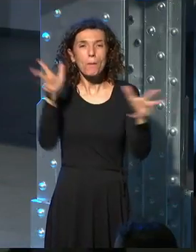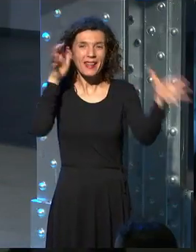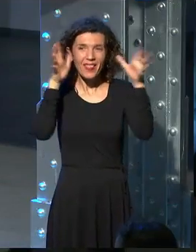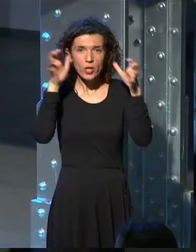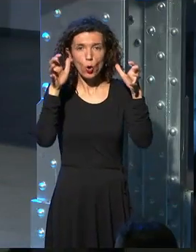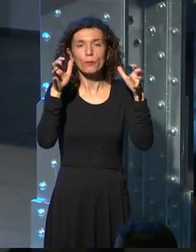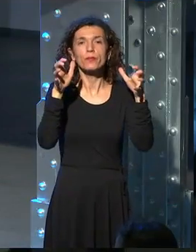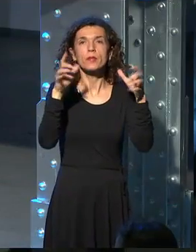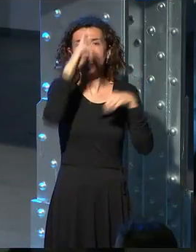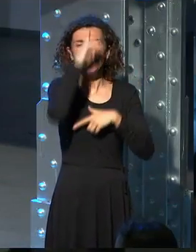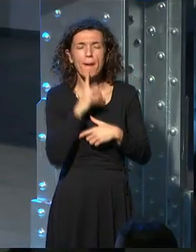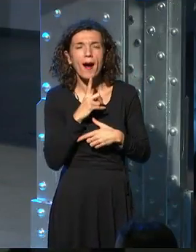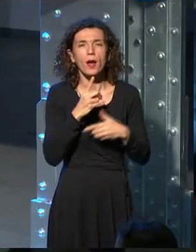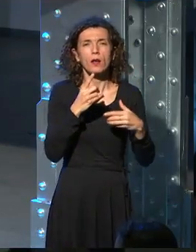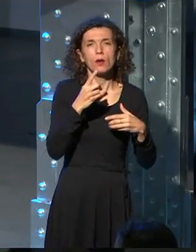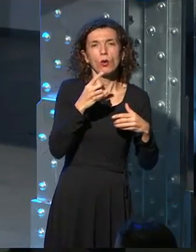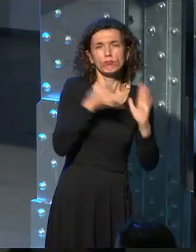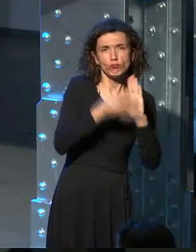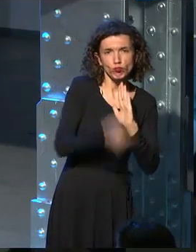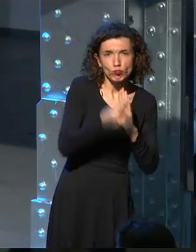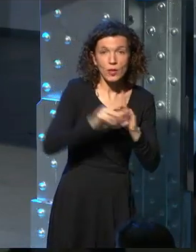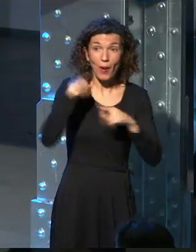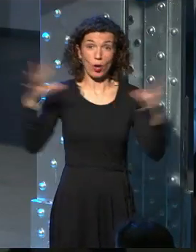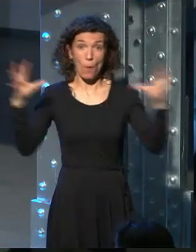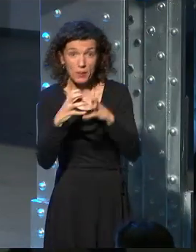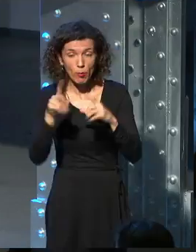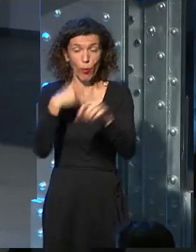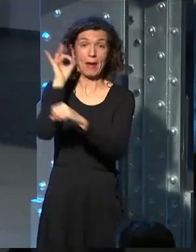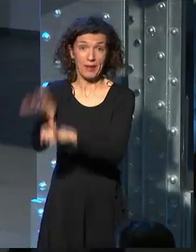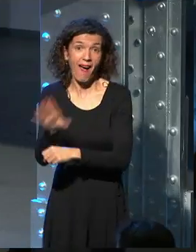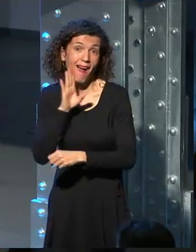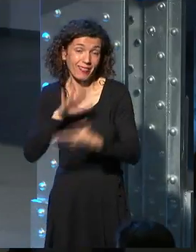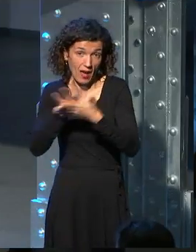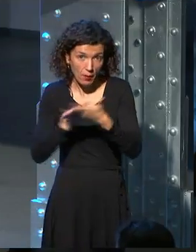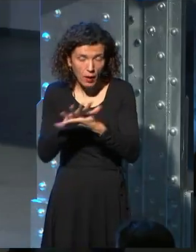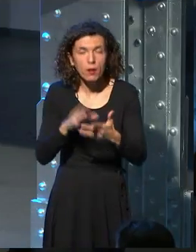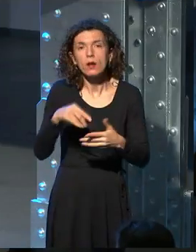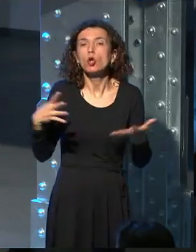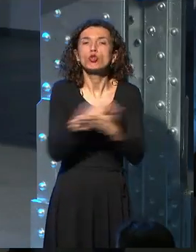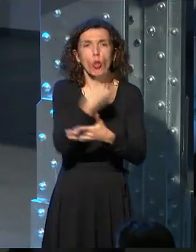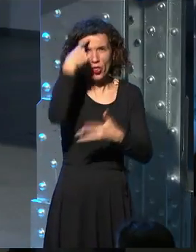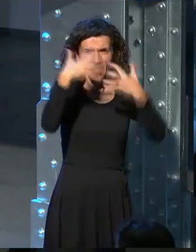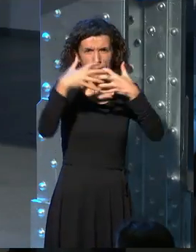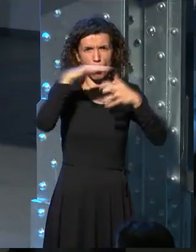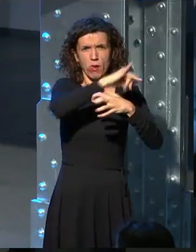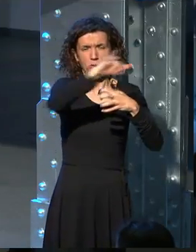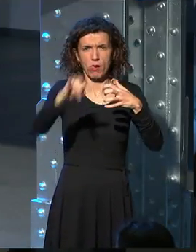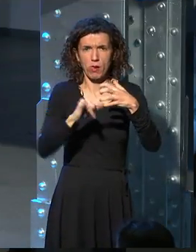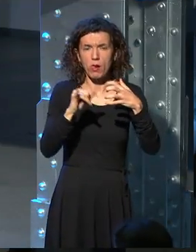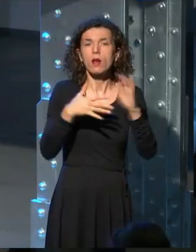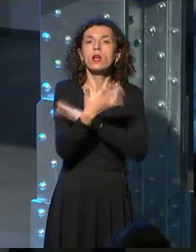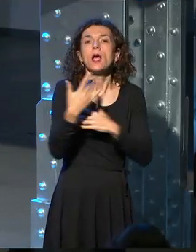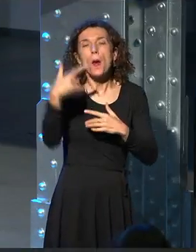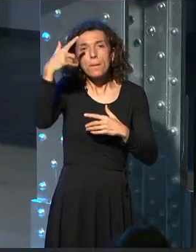percepción, que tenemos una imagen de una alta densidad, comprimimos para poder enviarla, en realidad están presentes en todo nuestro cerebro y la memoria es un